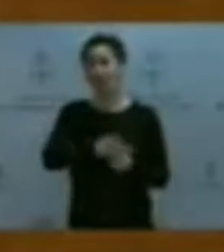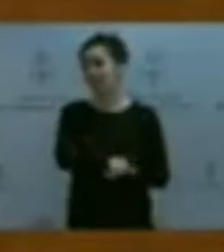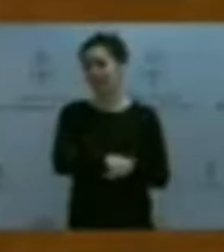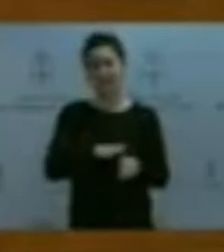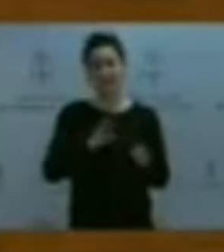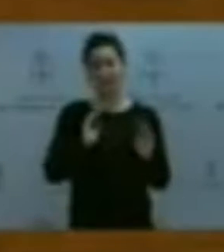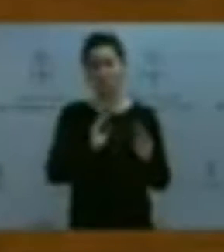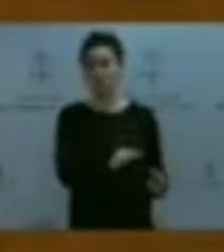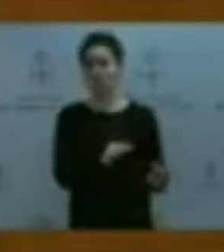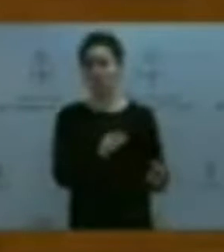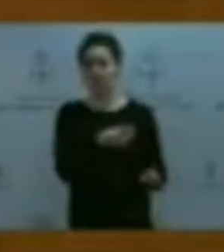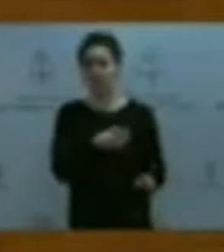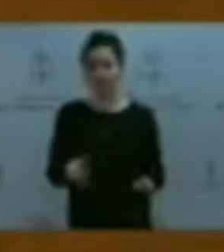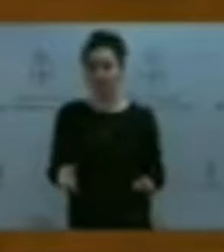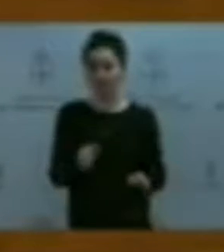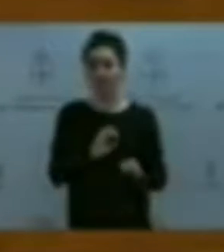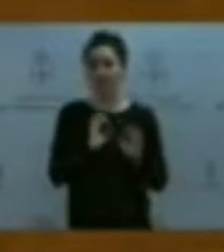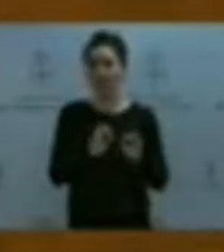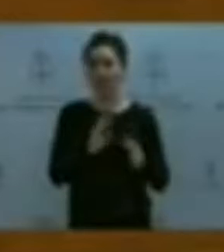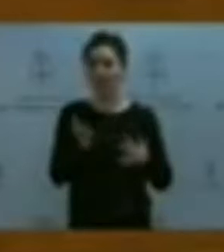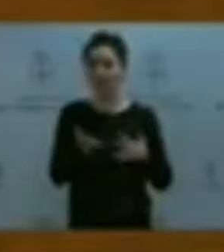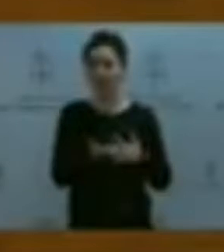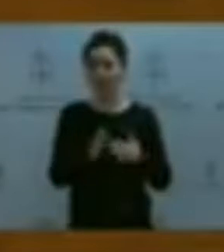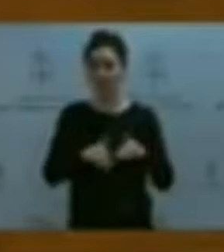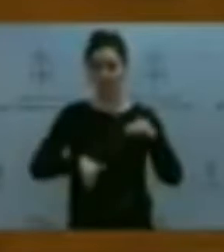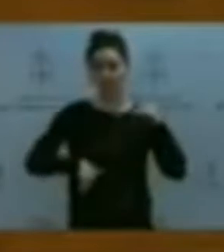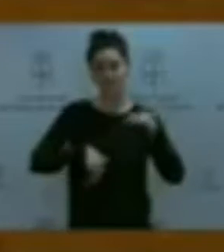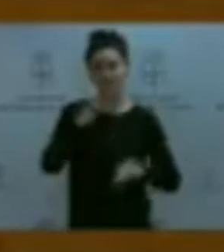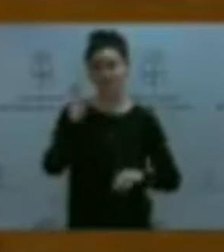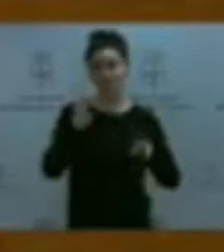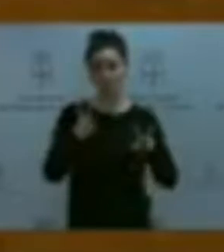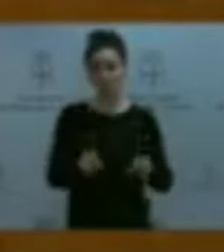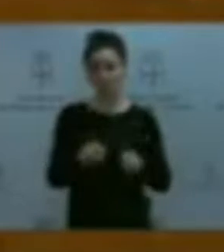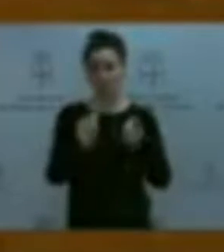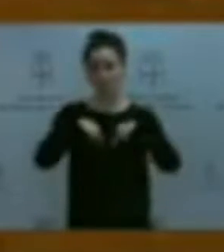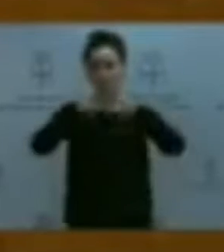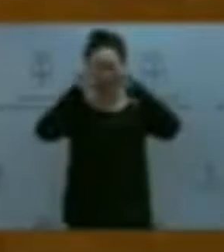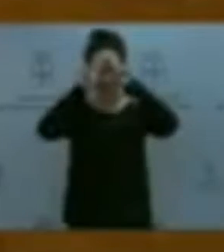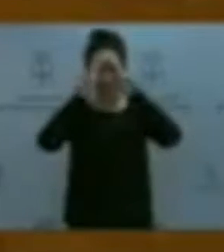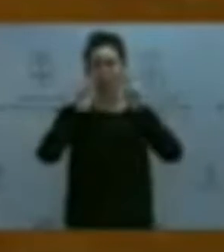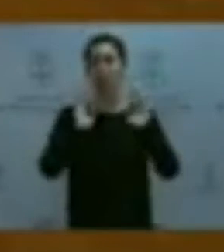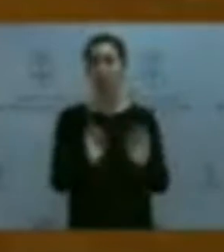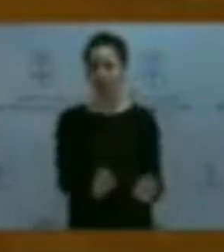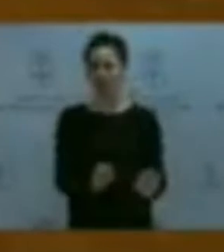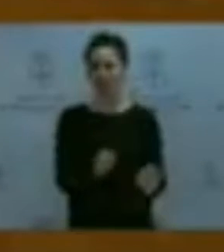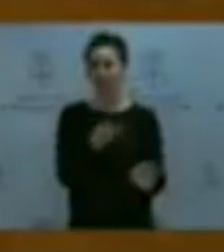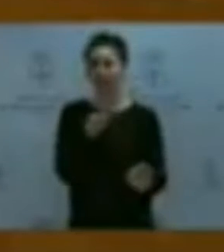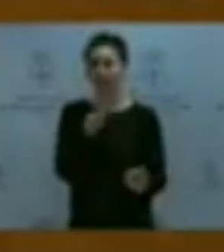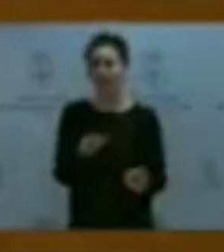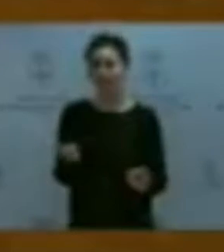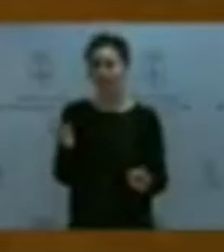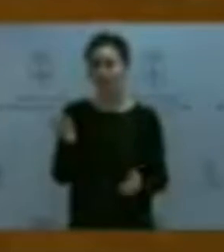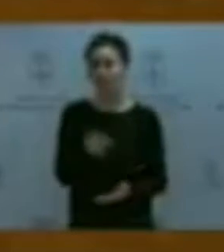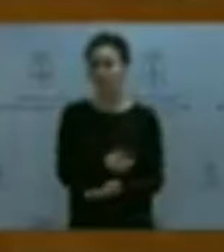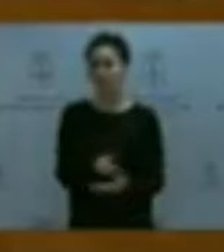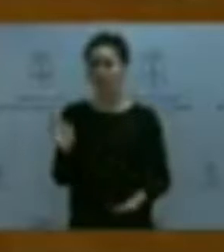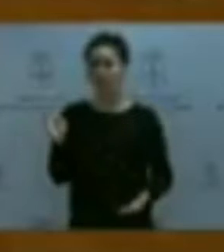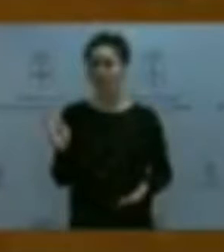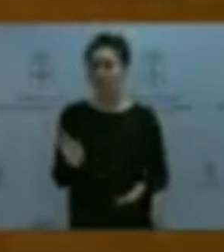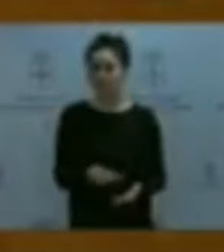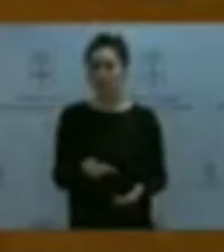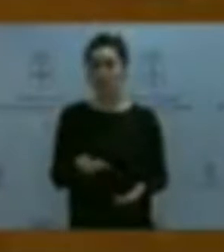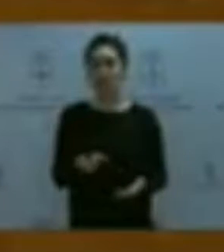hospital, una deuda de más de la mitad de 300 millones, encima pagar 20 millones